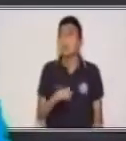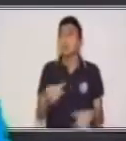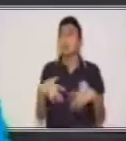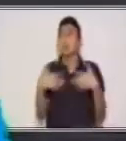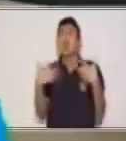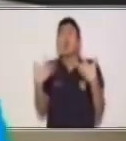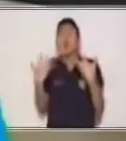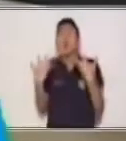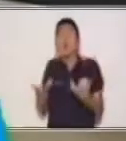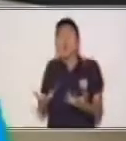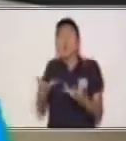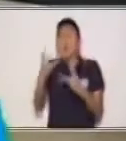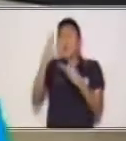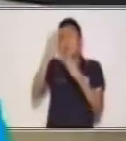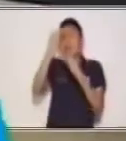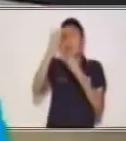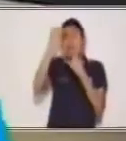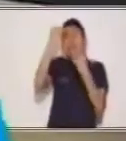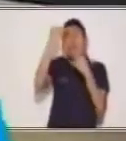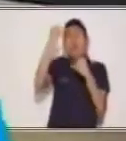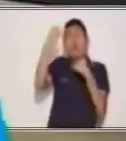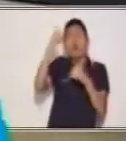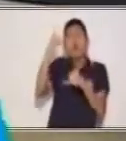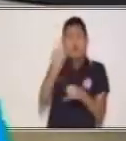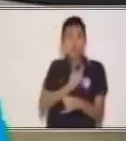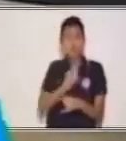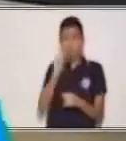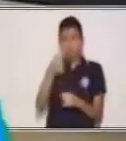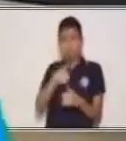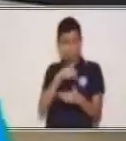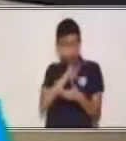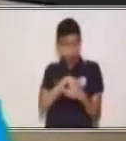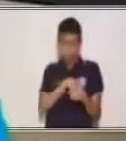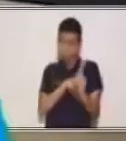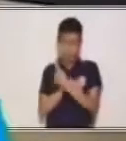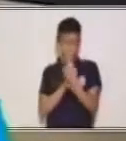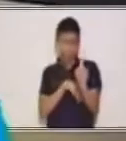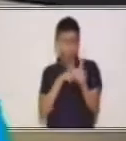leyó solo, no es él el que está haciendo la acción, sino que